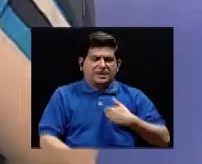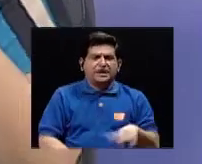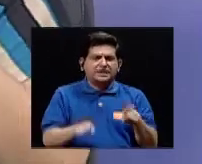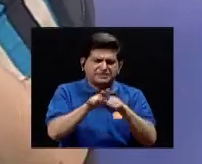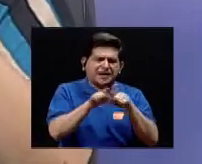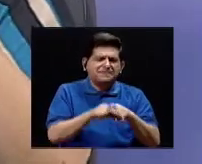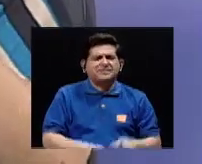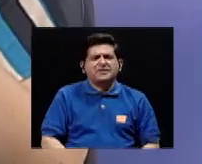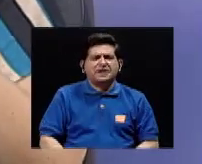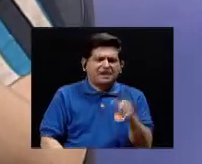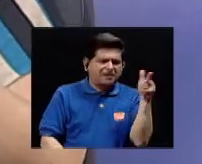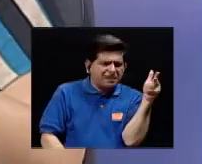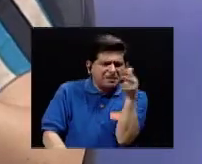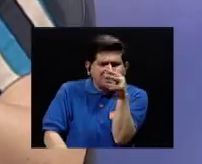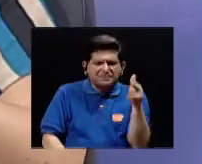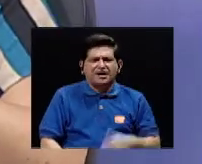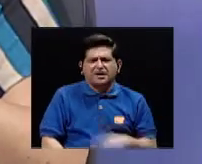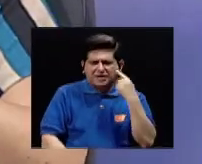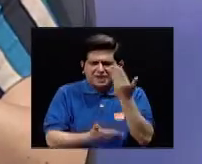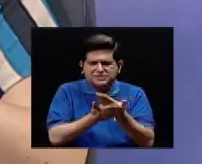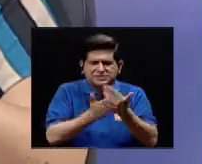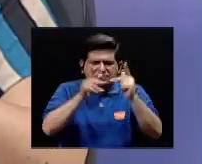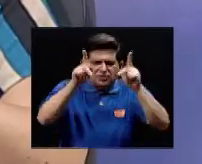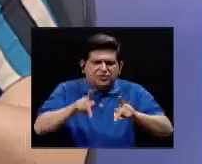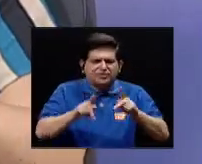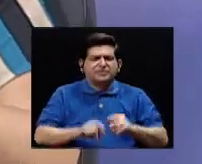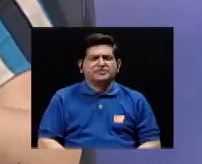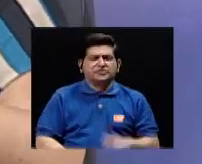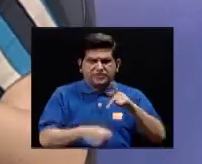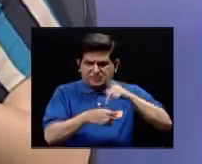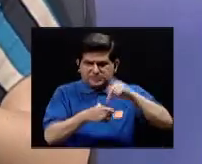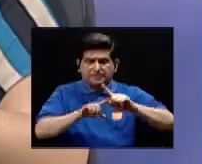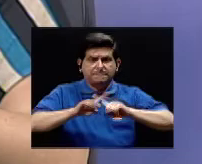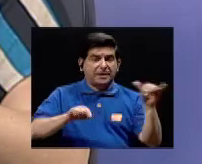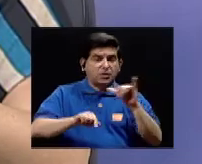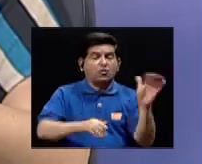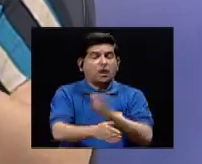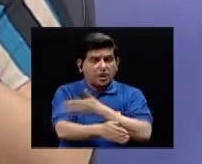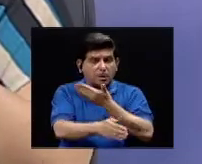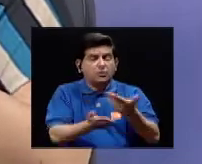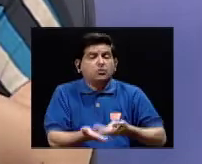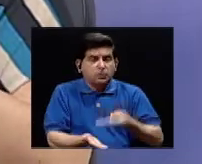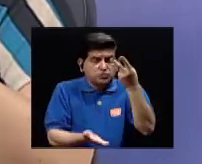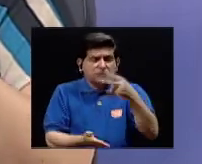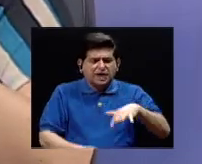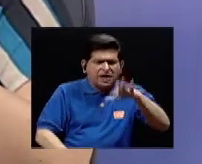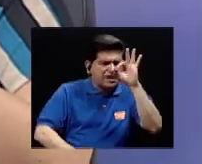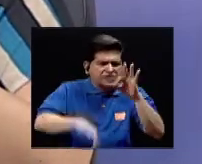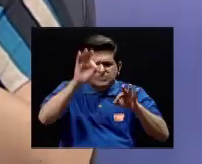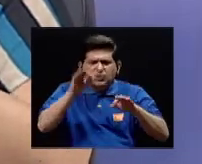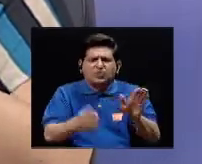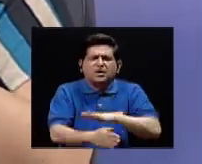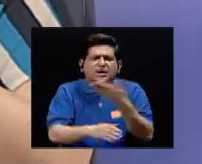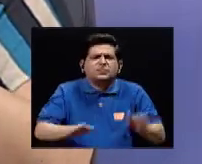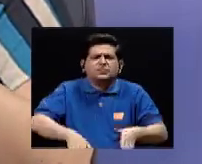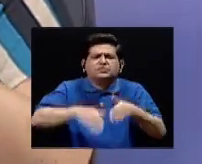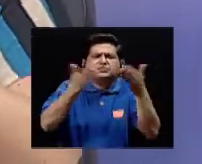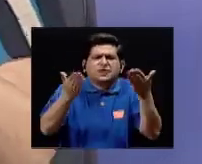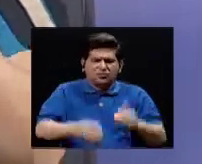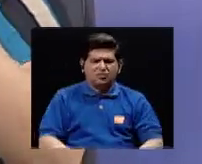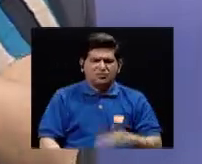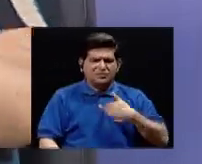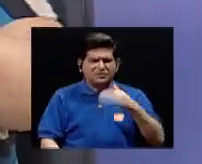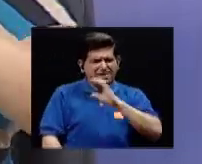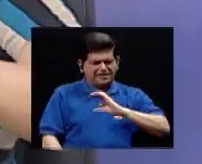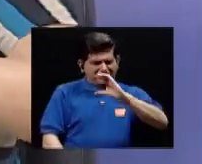hay riqueza de imágenes, riqueza de testimonios de la gente que participa, pero también hay una riqueza musical. ¿Cómo escogieron la música?